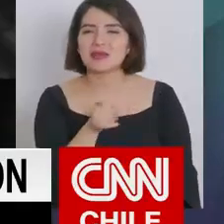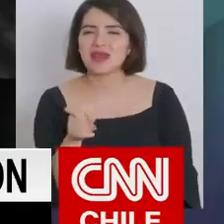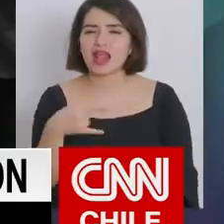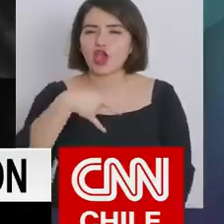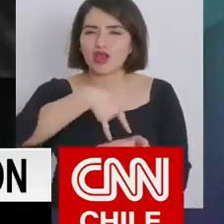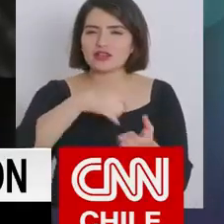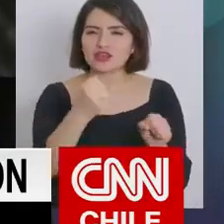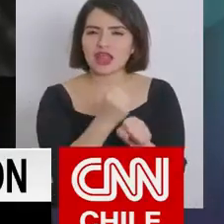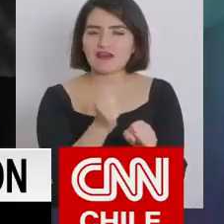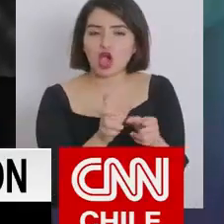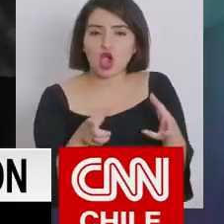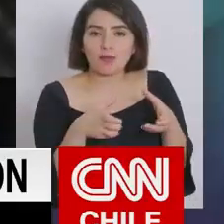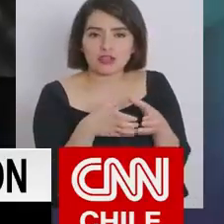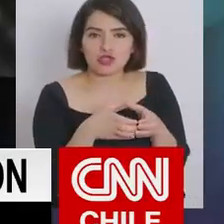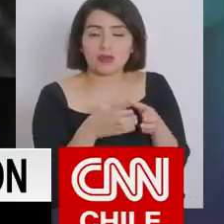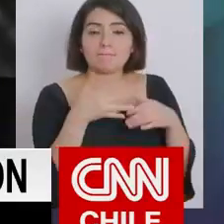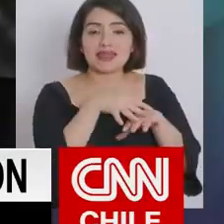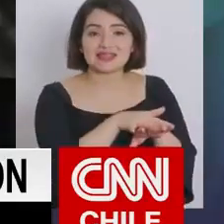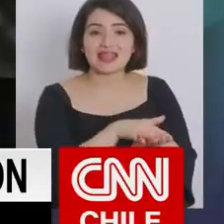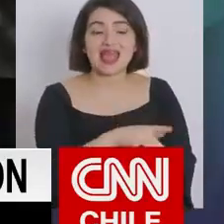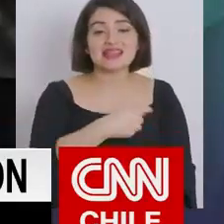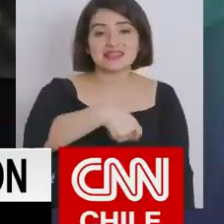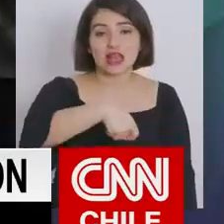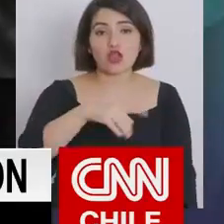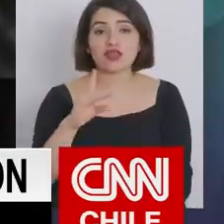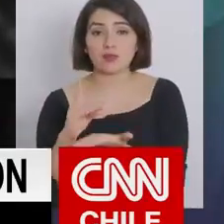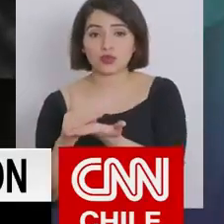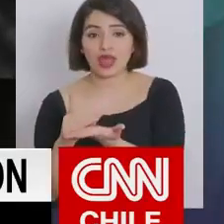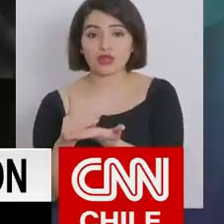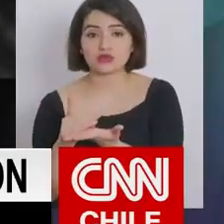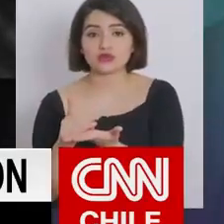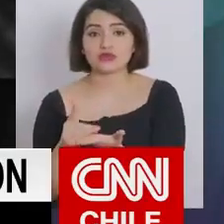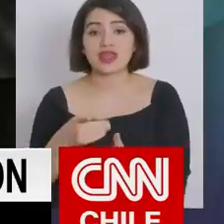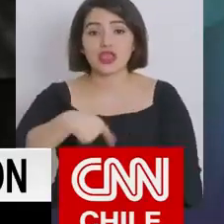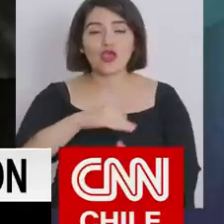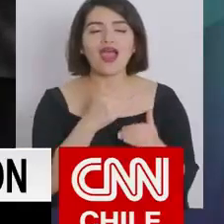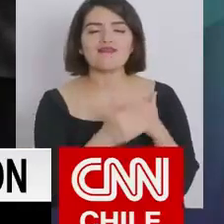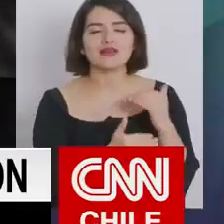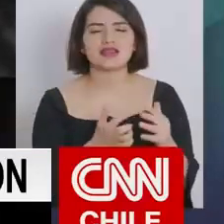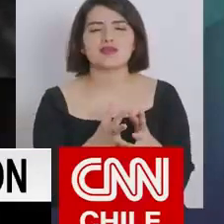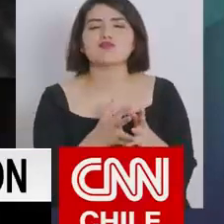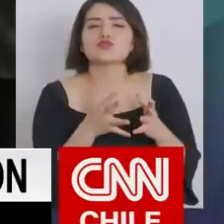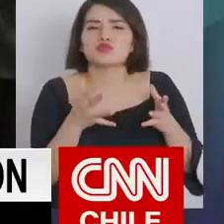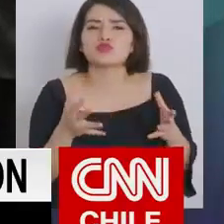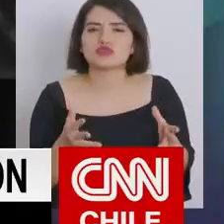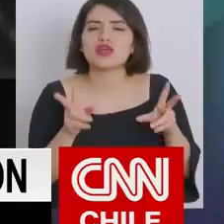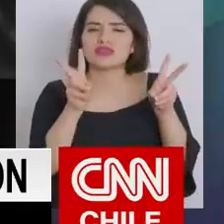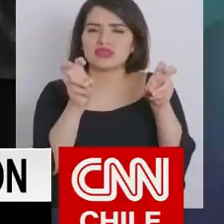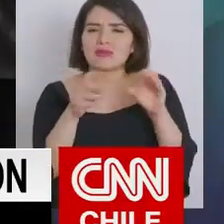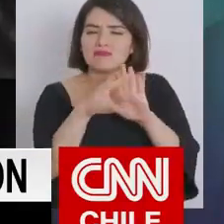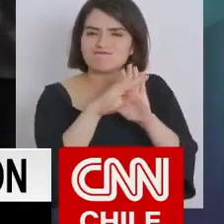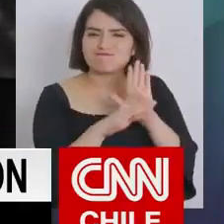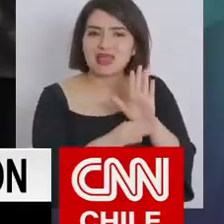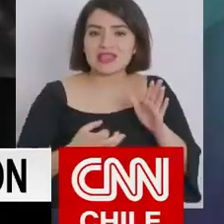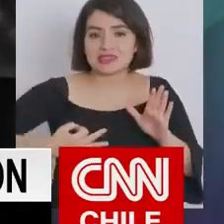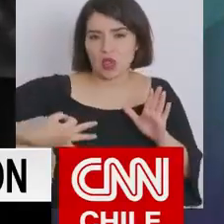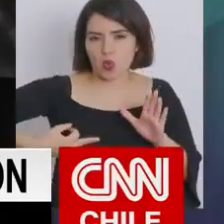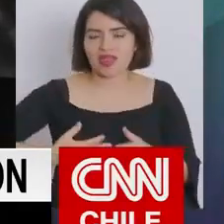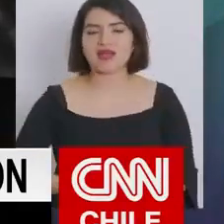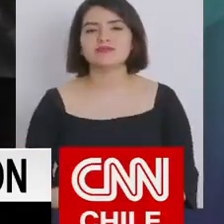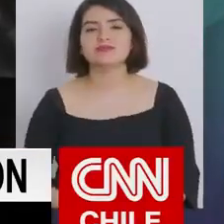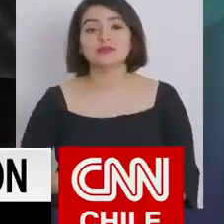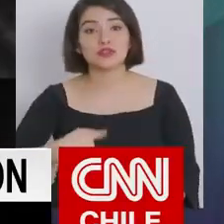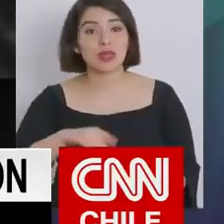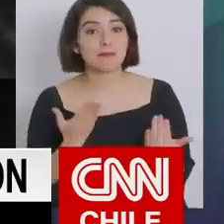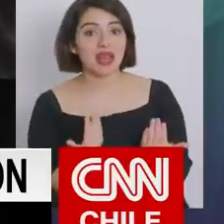una comisión mixta entre senadores y diputados en donde se pudo avanzar bastante sustantivamente en esta agenda de seguridad y esperamos luego